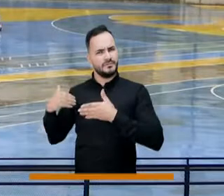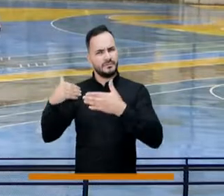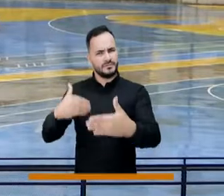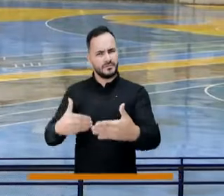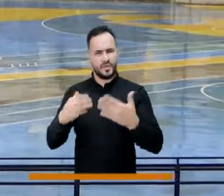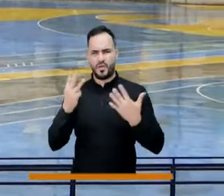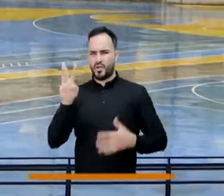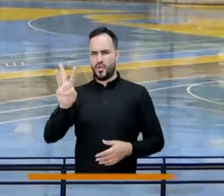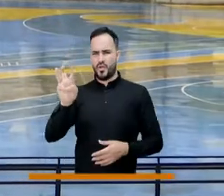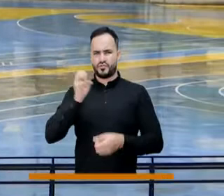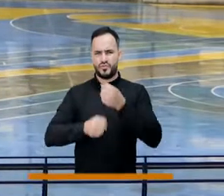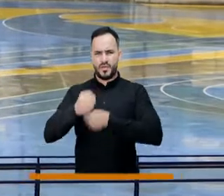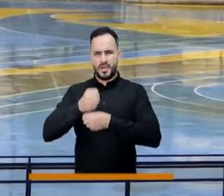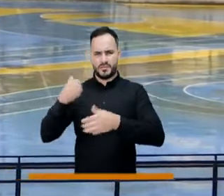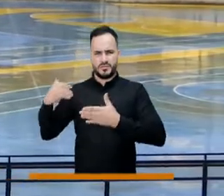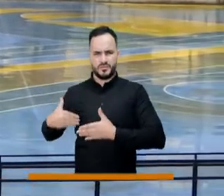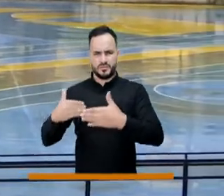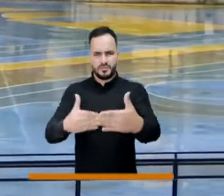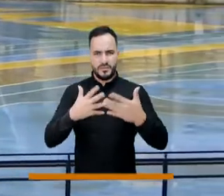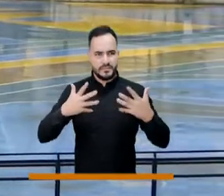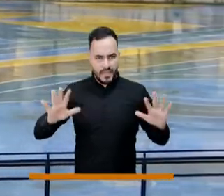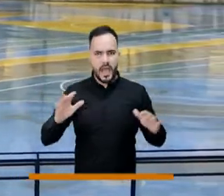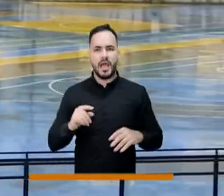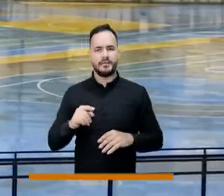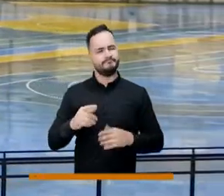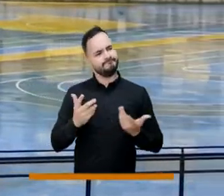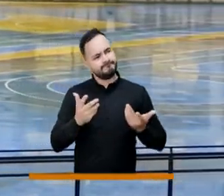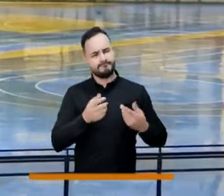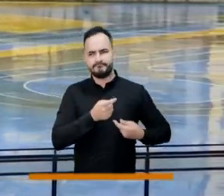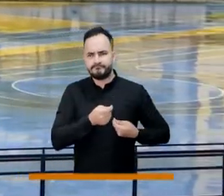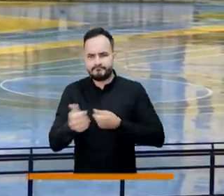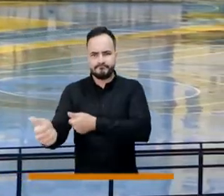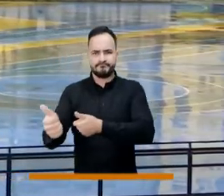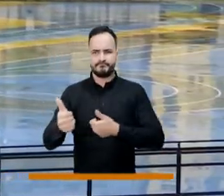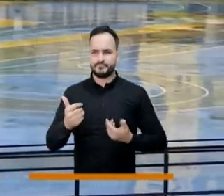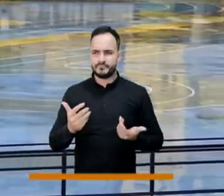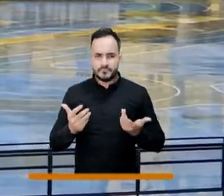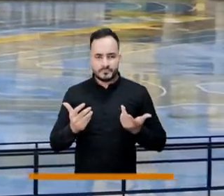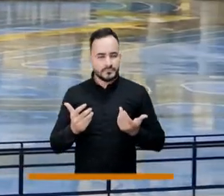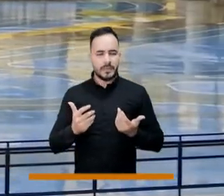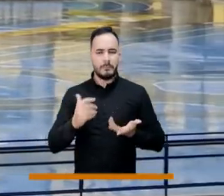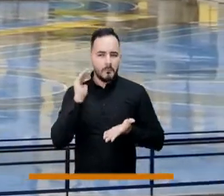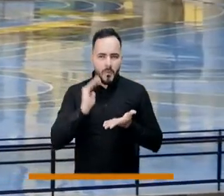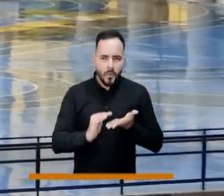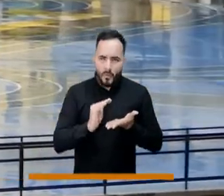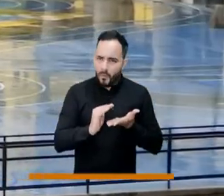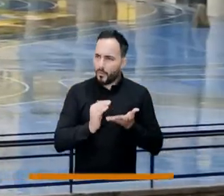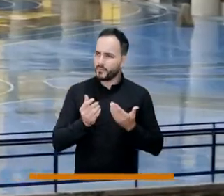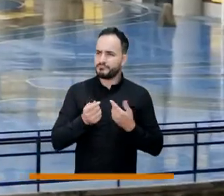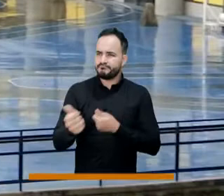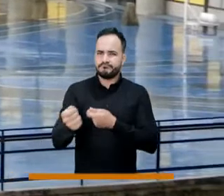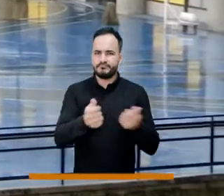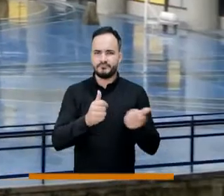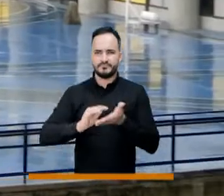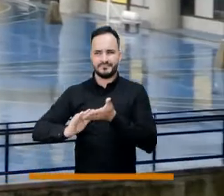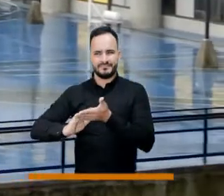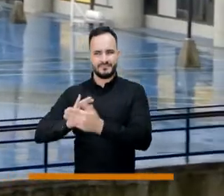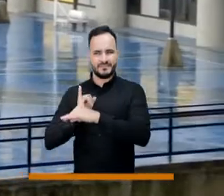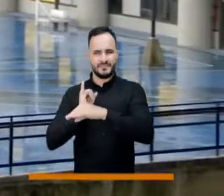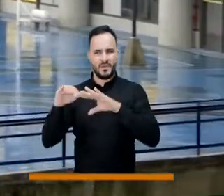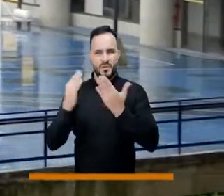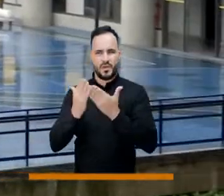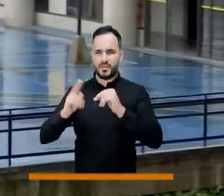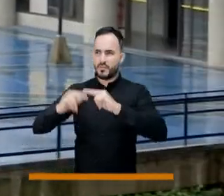hace, digamos, unos periodos ha habido deficiencia en la asignación de recursos para mantenimiento de